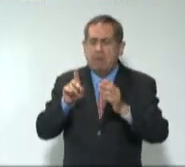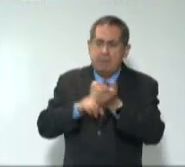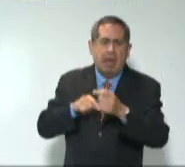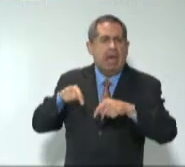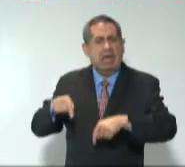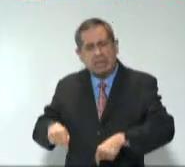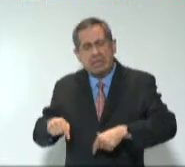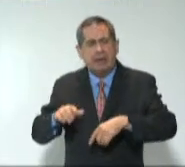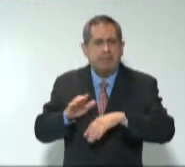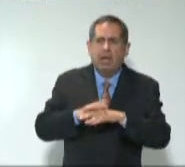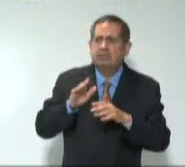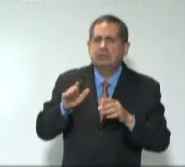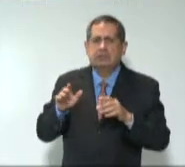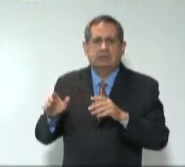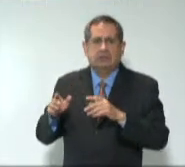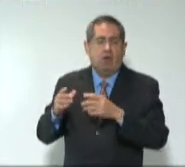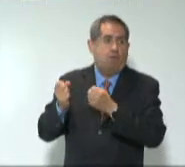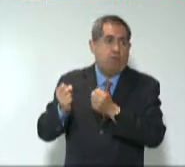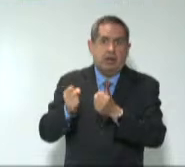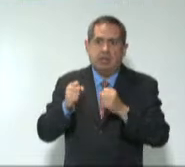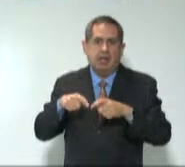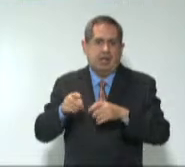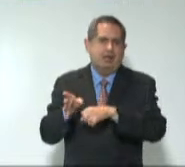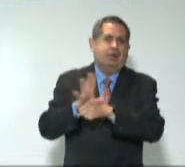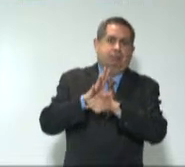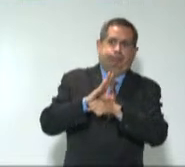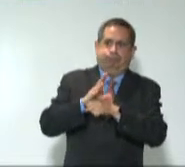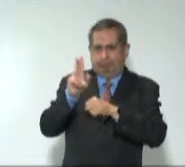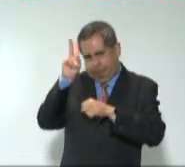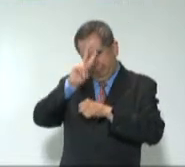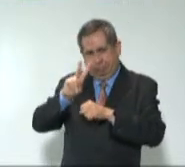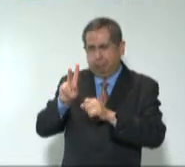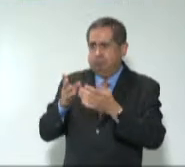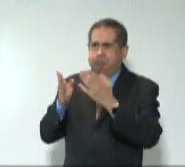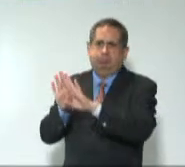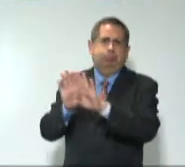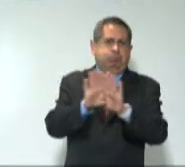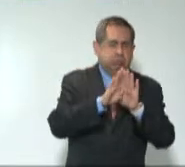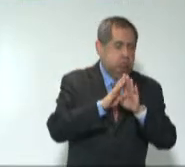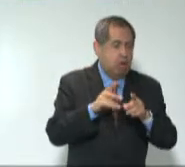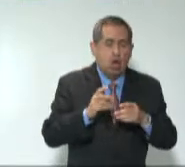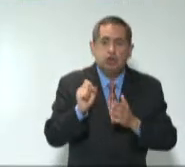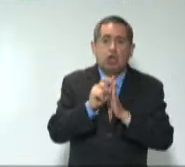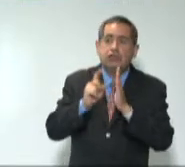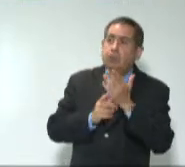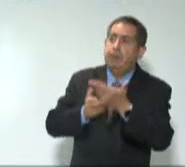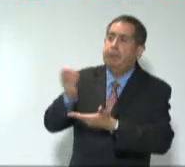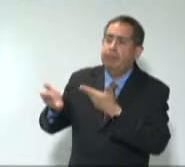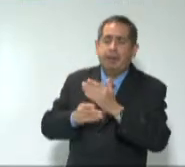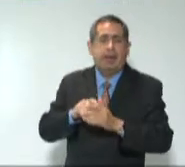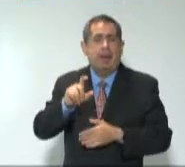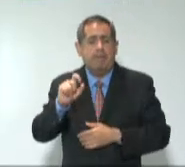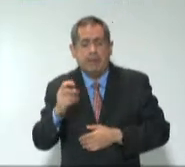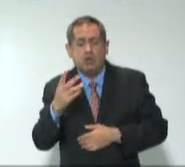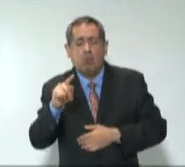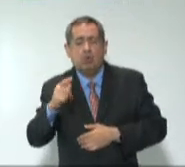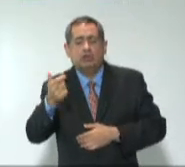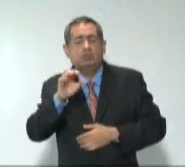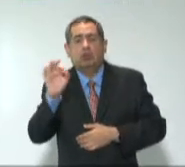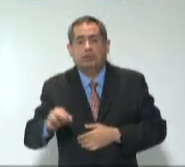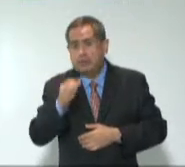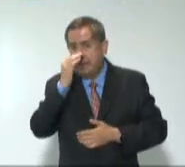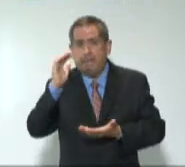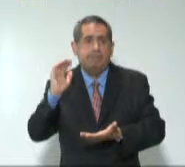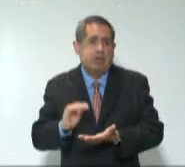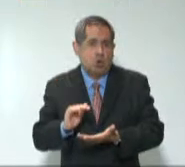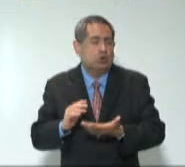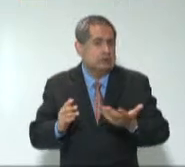centros o epicentros más fuertes Donde ha pegado la pandemia y la caída en solicitudes fue del 24.6 por